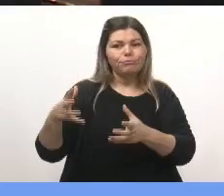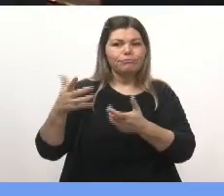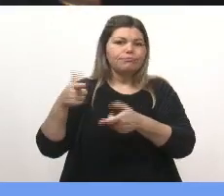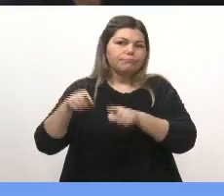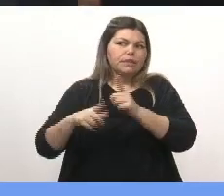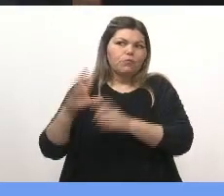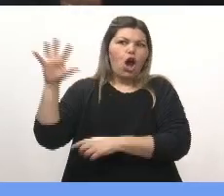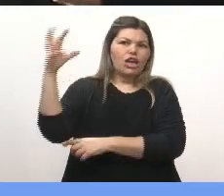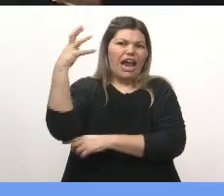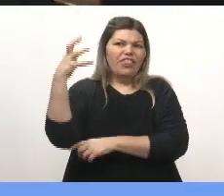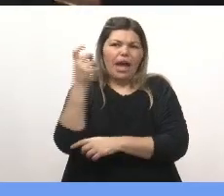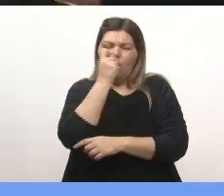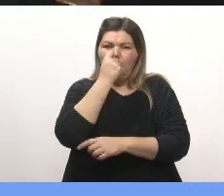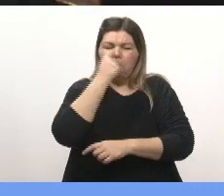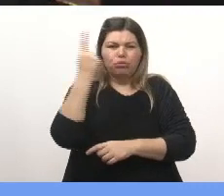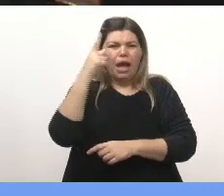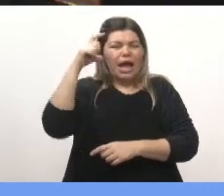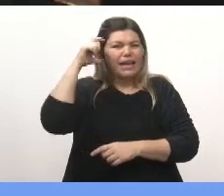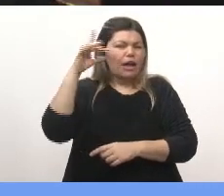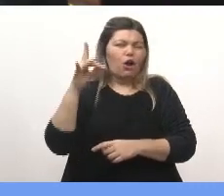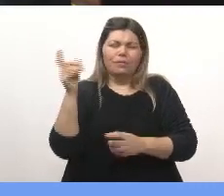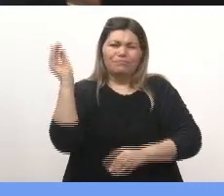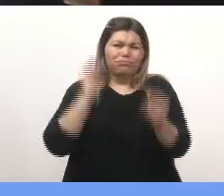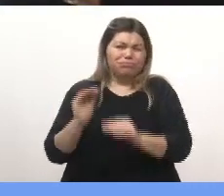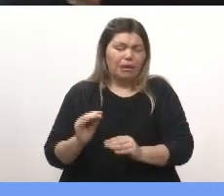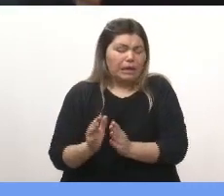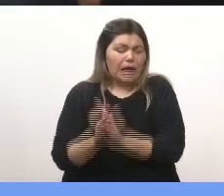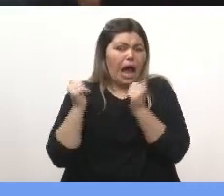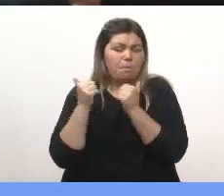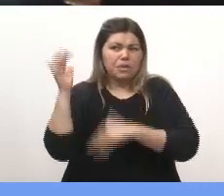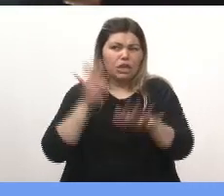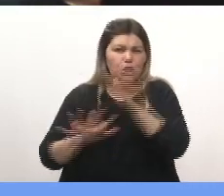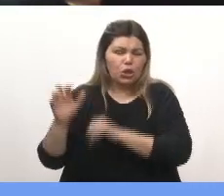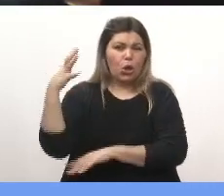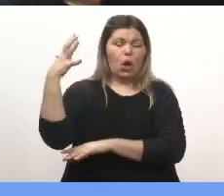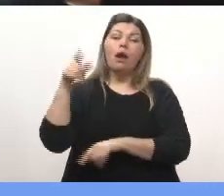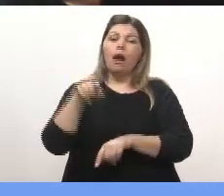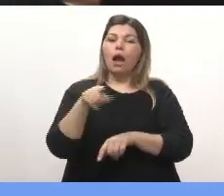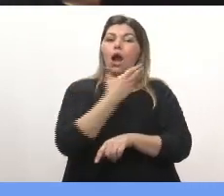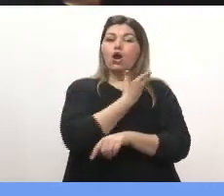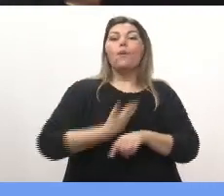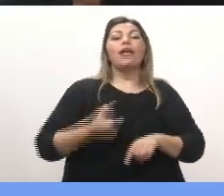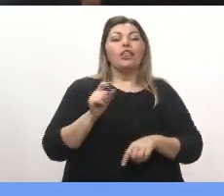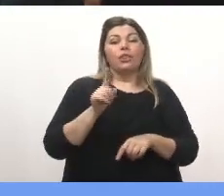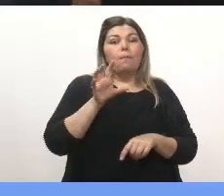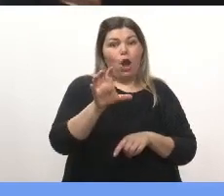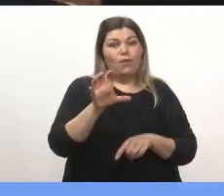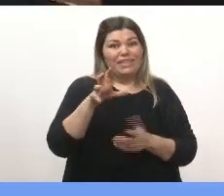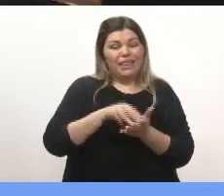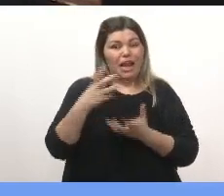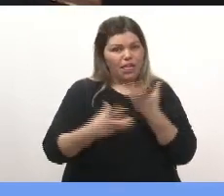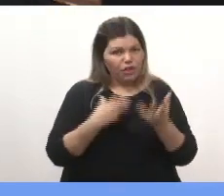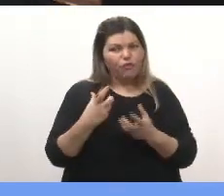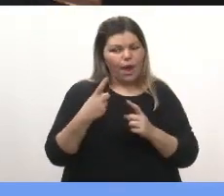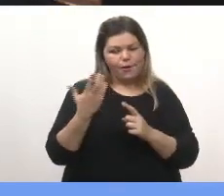de este radar en un tiempo récord. Y bueno, la contestación nos hizo esperar por parte del gobernador de la provincia